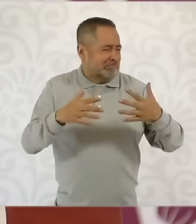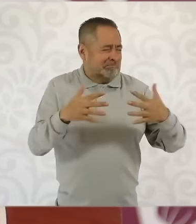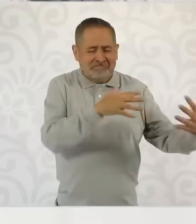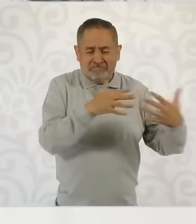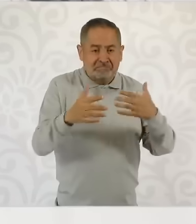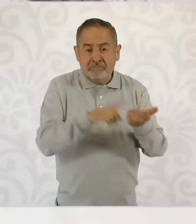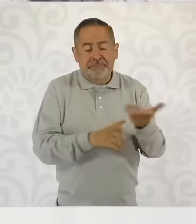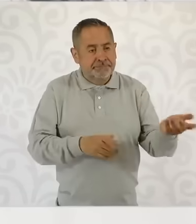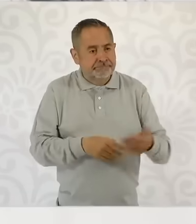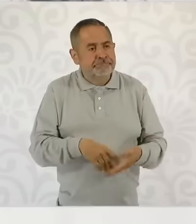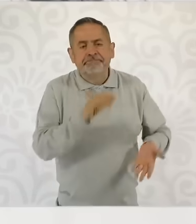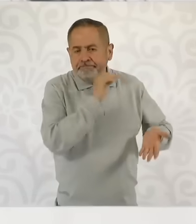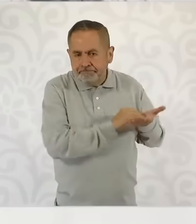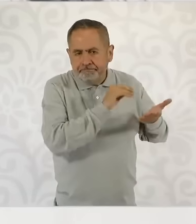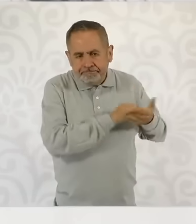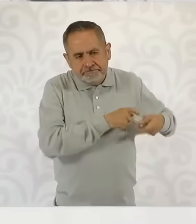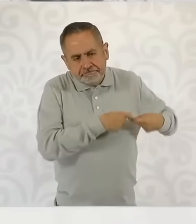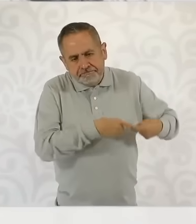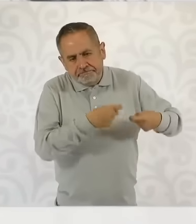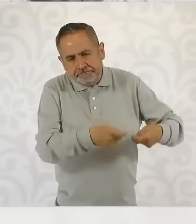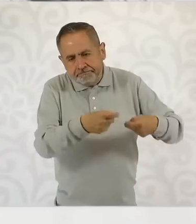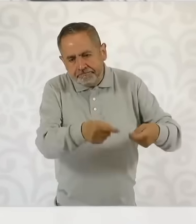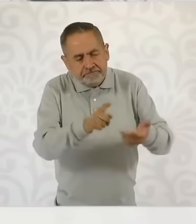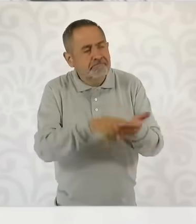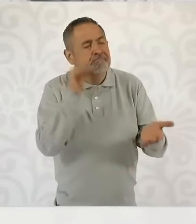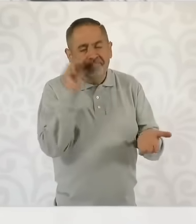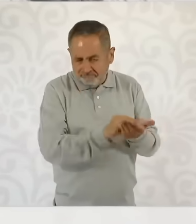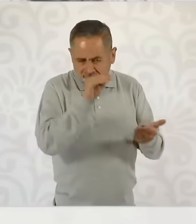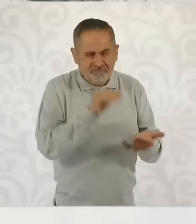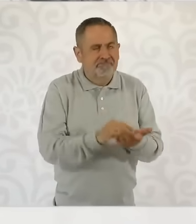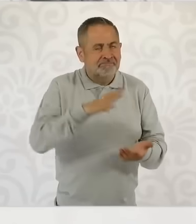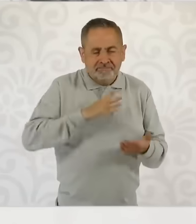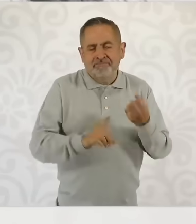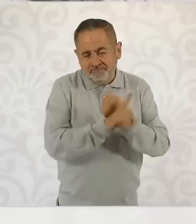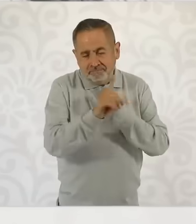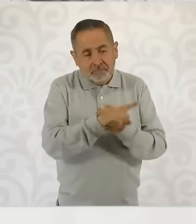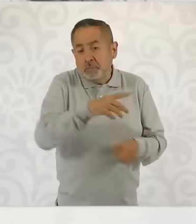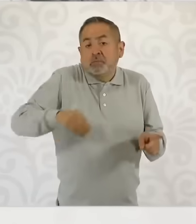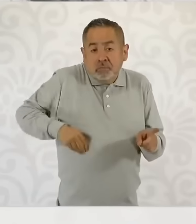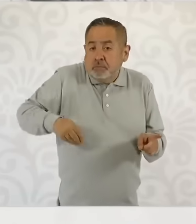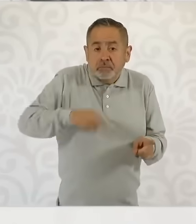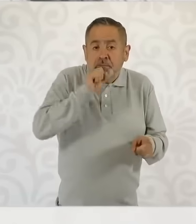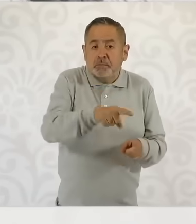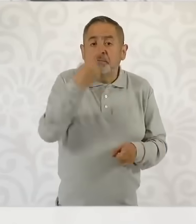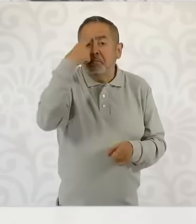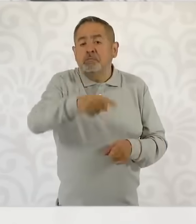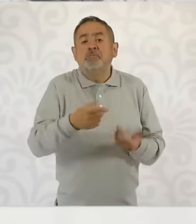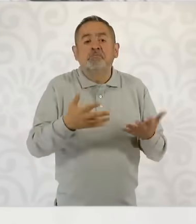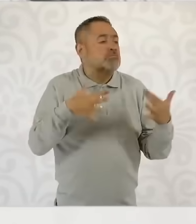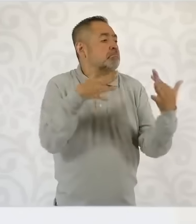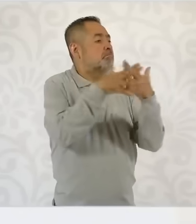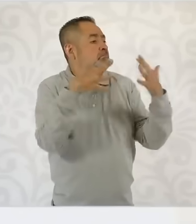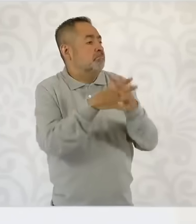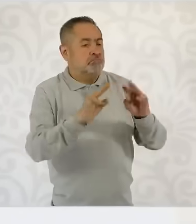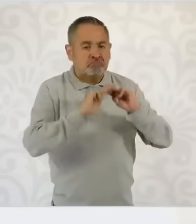que todavía, aunque los opositores digan lo que sea, seguimos viviendo las consecuencias de aquella